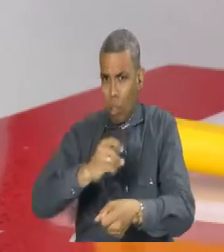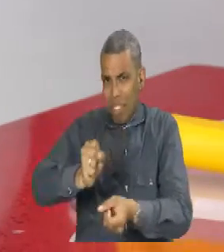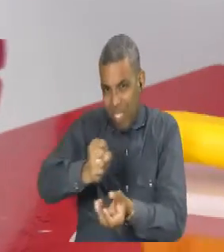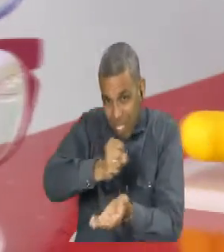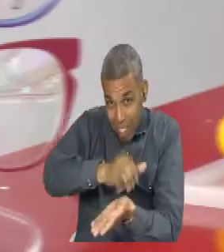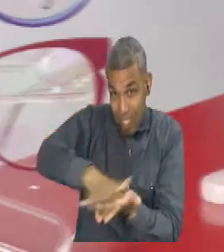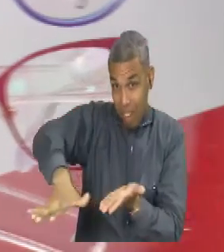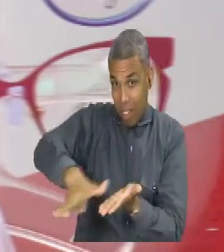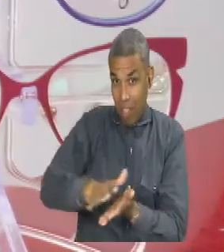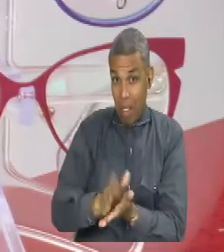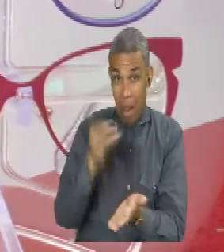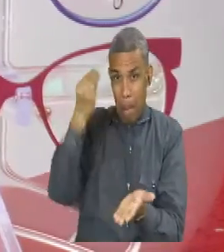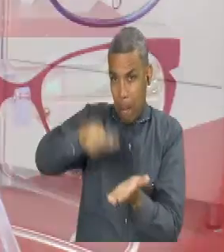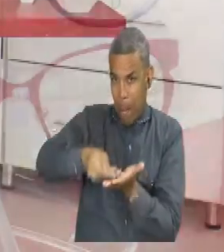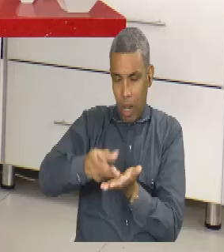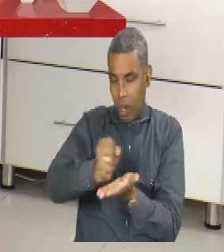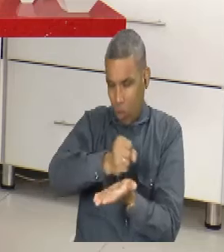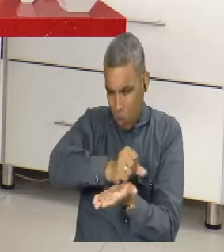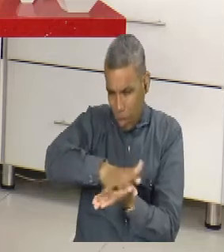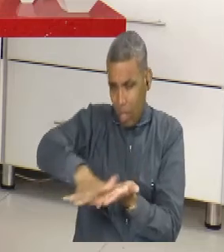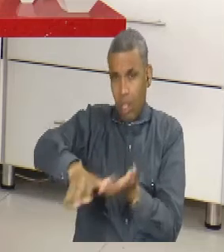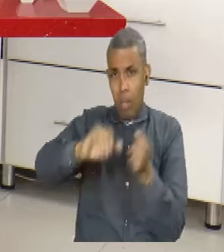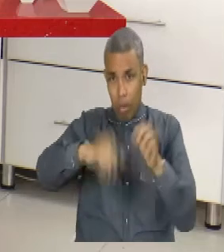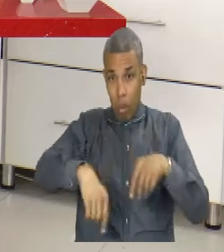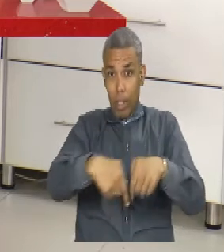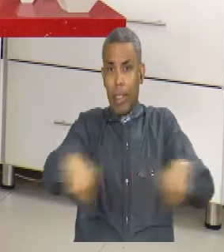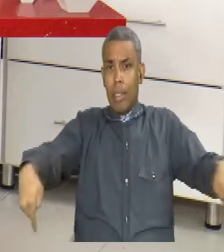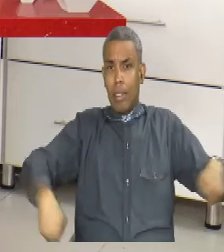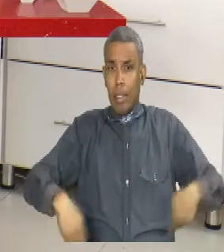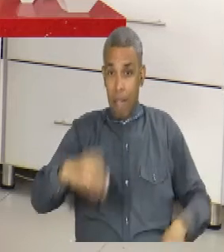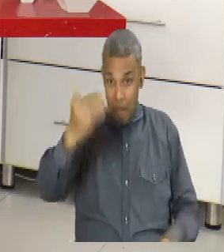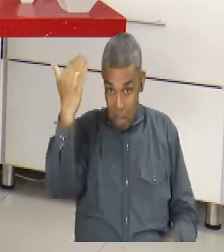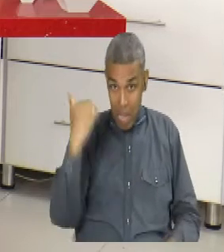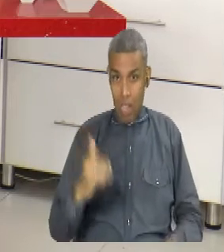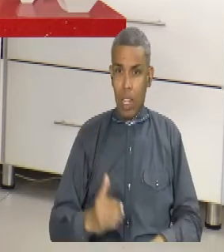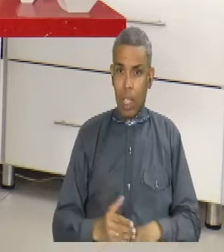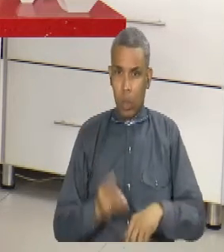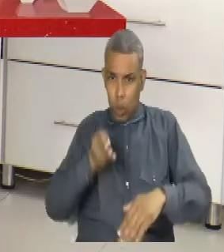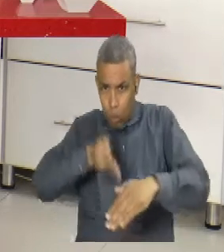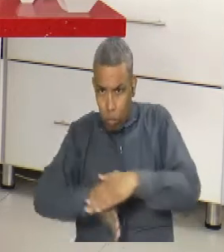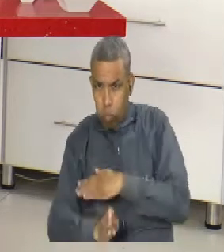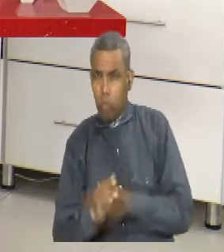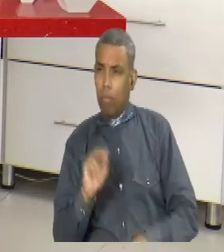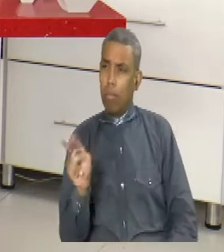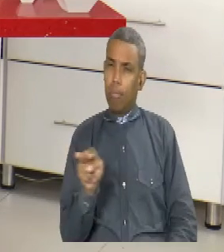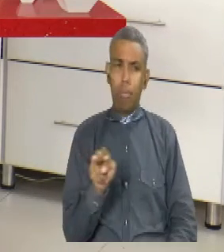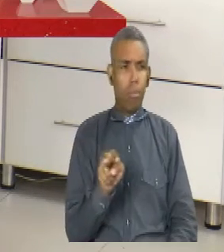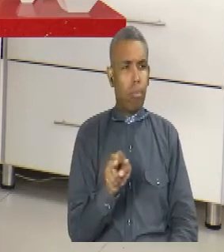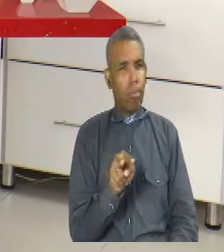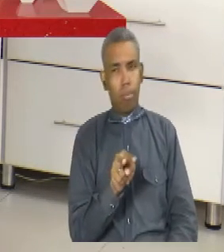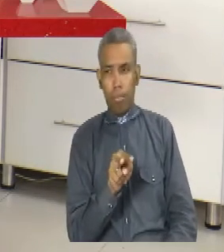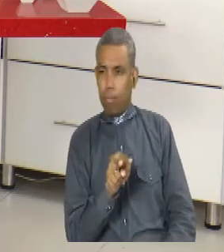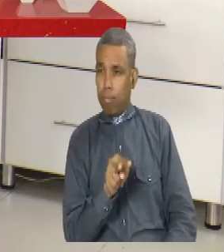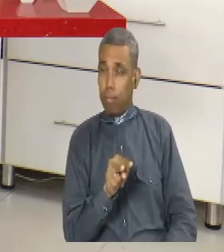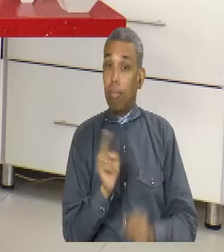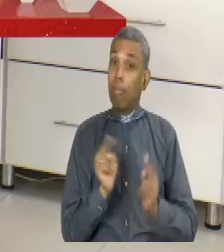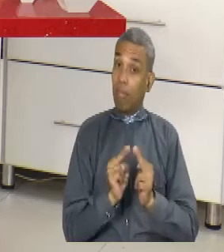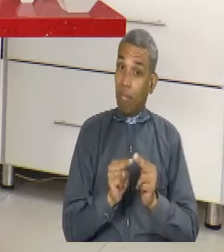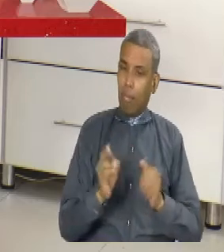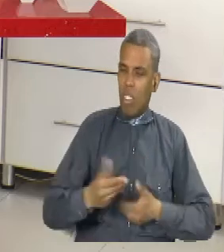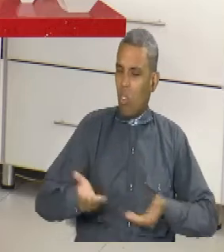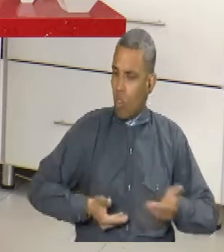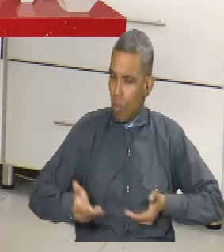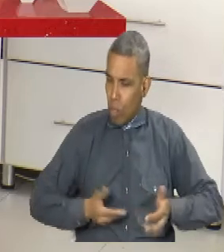Se las van a estar asignando. La idea es que conozcan nuestras instalaciones, que puedan conocer nuestros servicios, nuestros productos, y pues eso es parte de